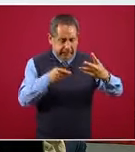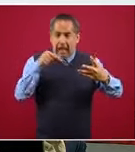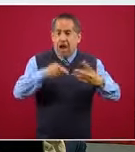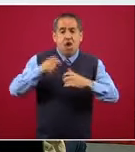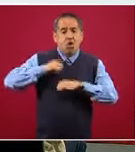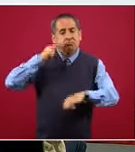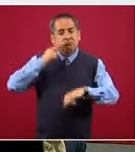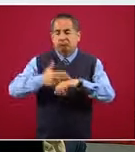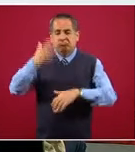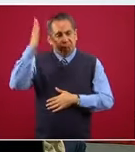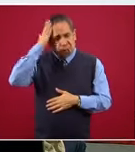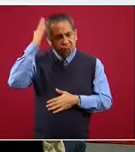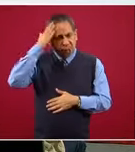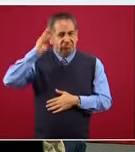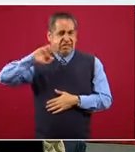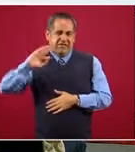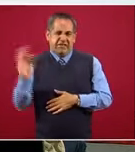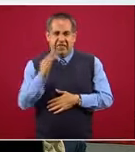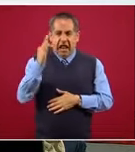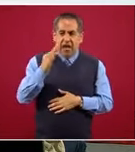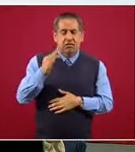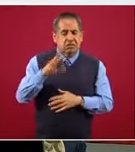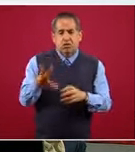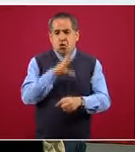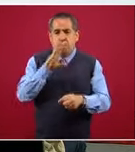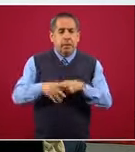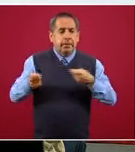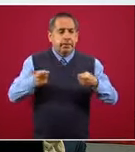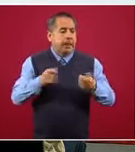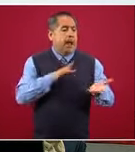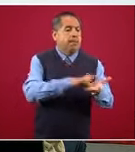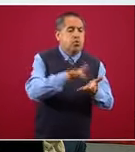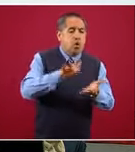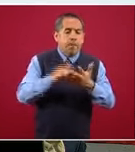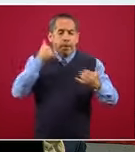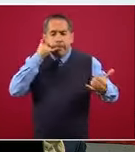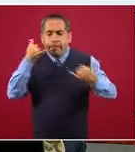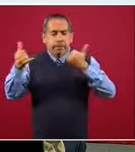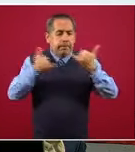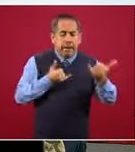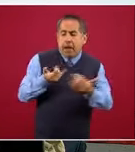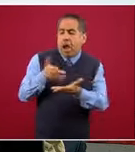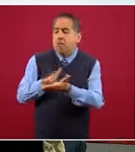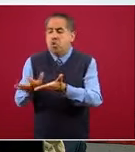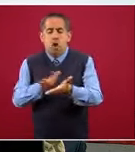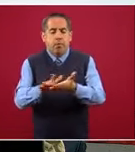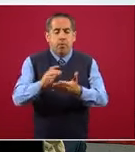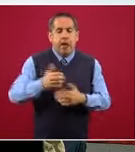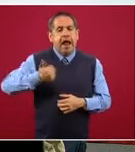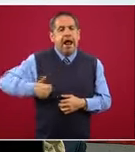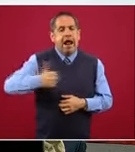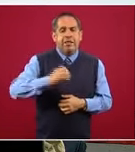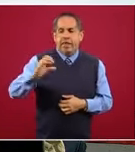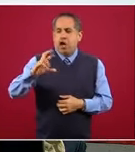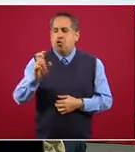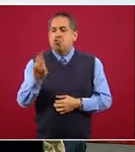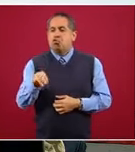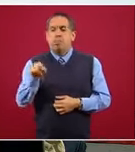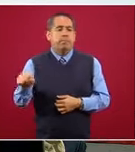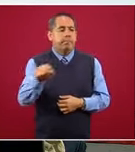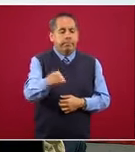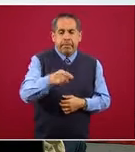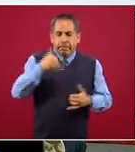Centro Regulador de Urgencias Médicas Federal puede servir de apoyo a los CRUM locales o en cada entidad federativa, porque